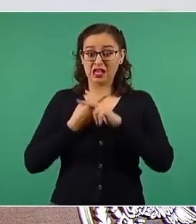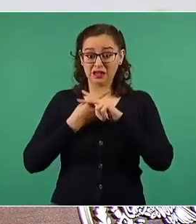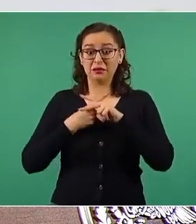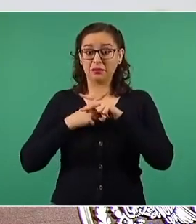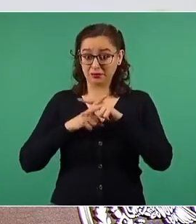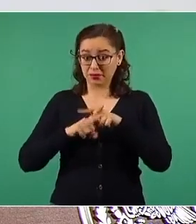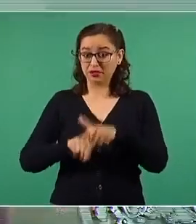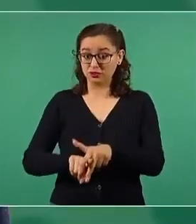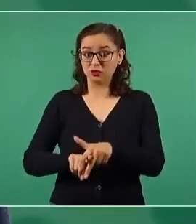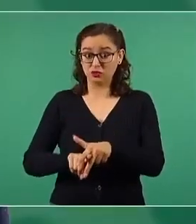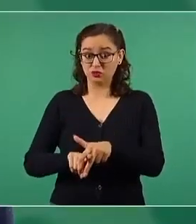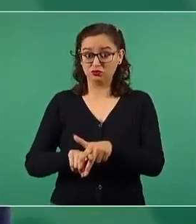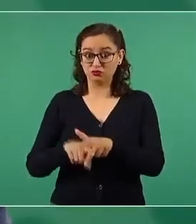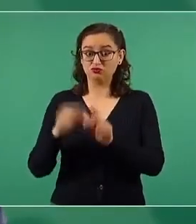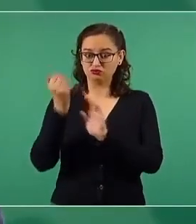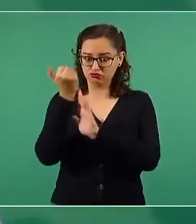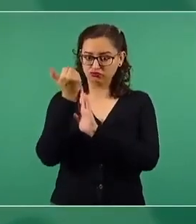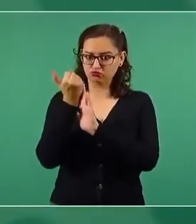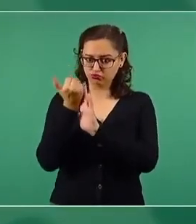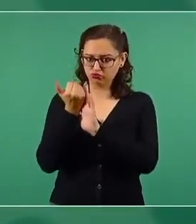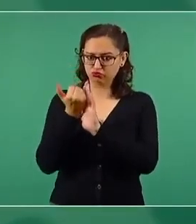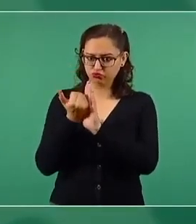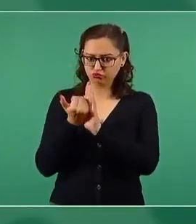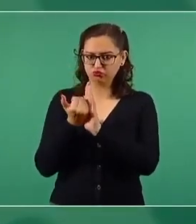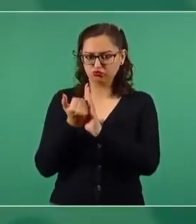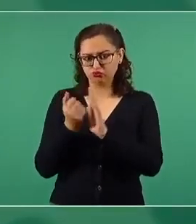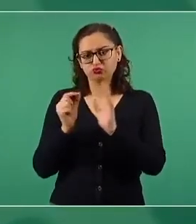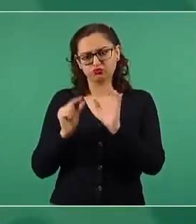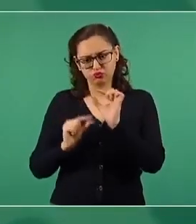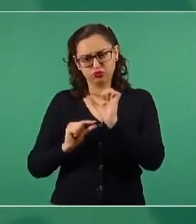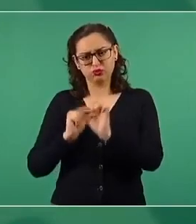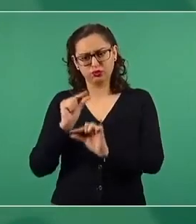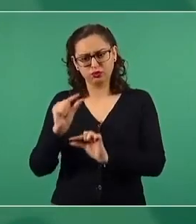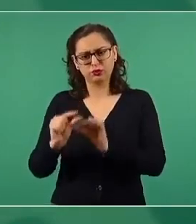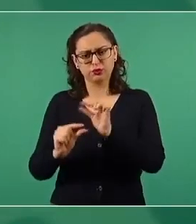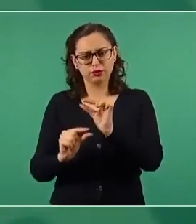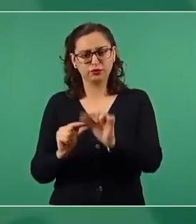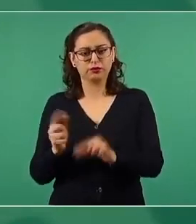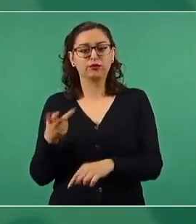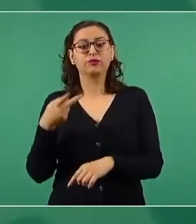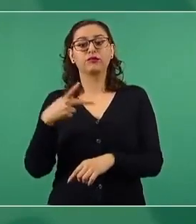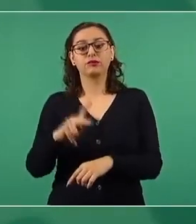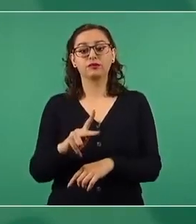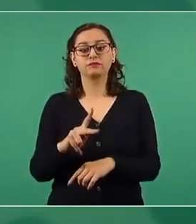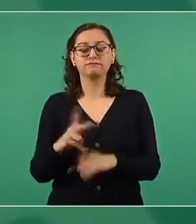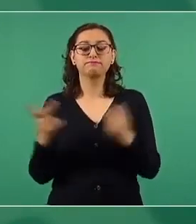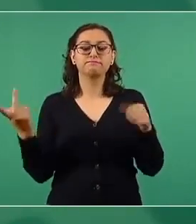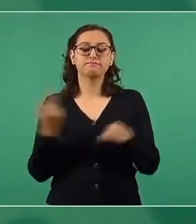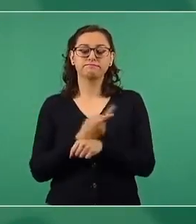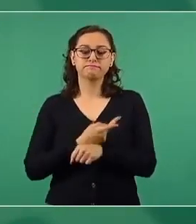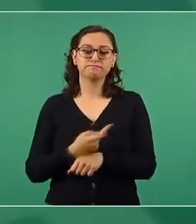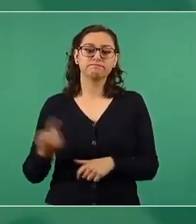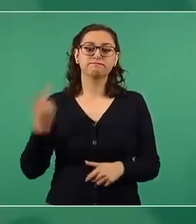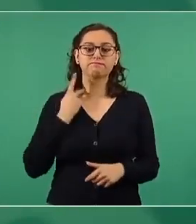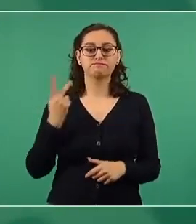resultados, pero también como tenemos la confrontación política,